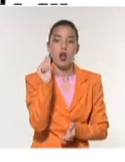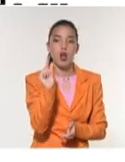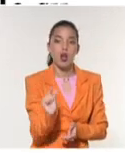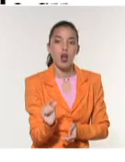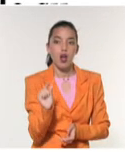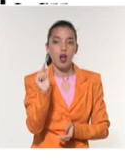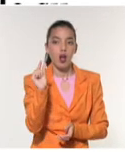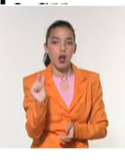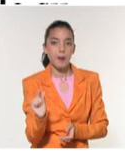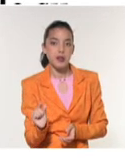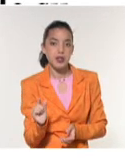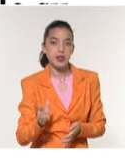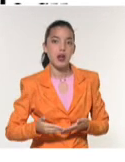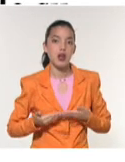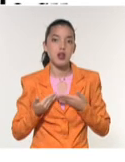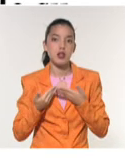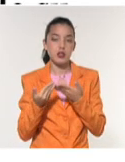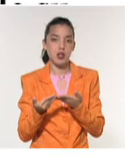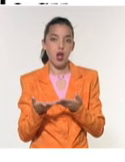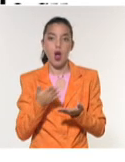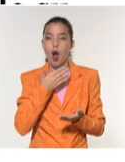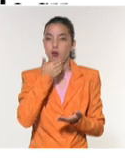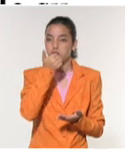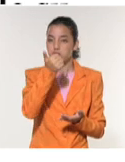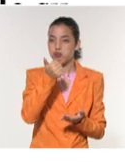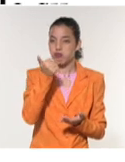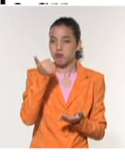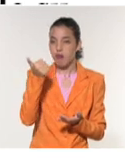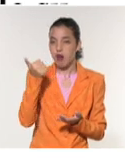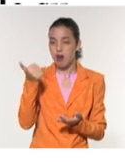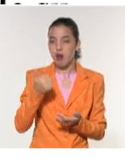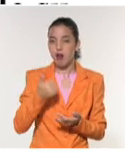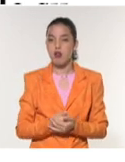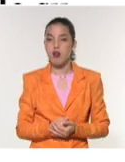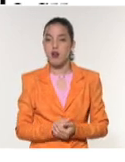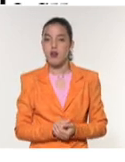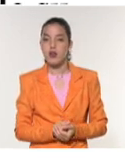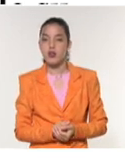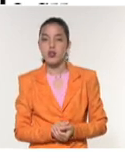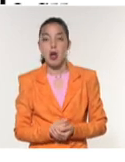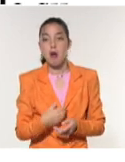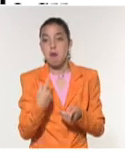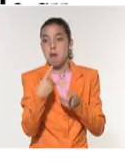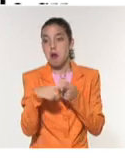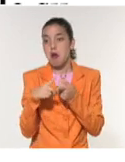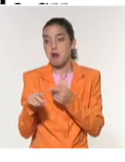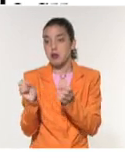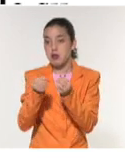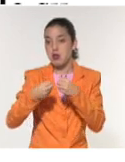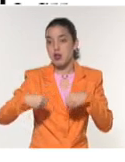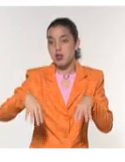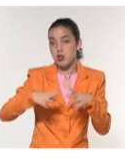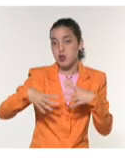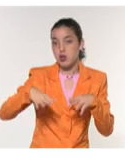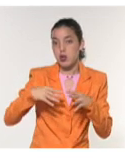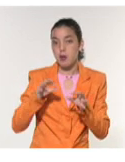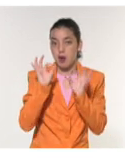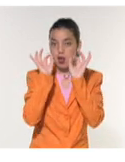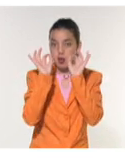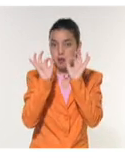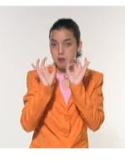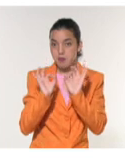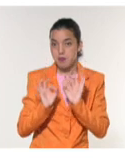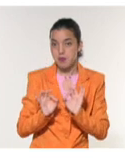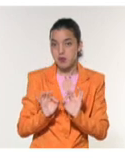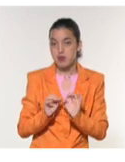a un beneficio de excarcelación anticipada, bueno, el precepto establece otras situaciones, pero en el caso específico de lo que estamos hablando, si